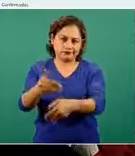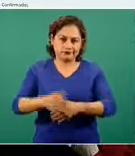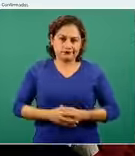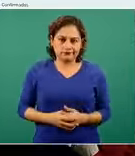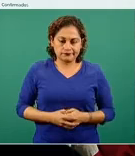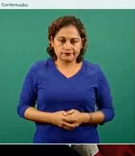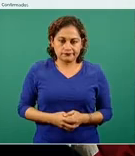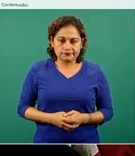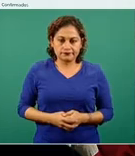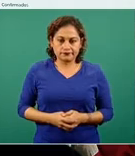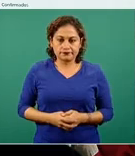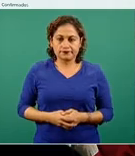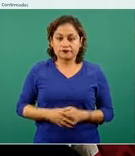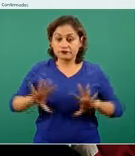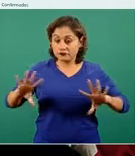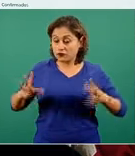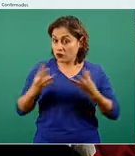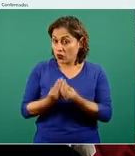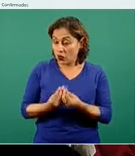de